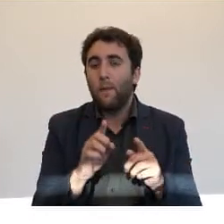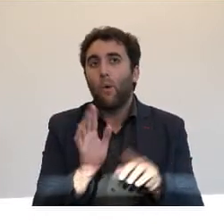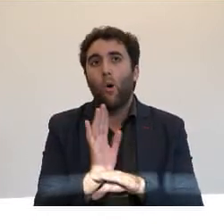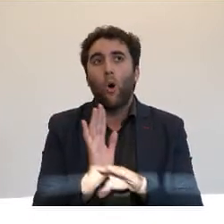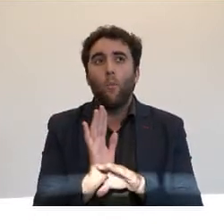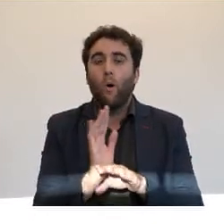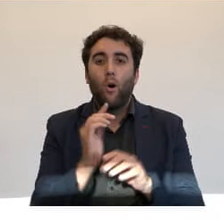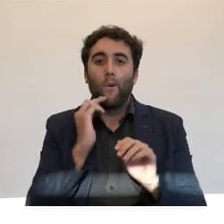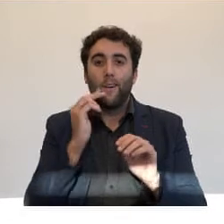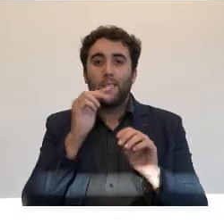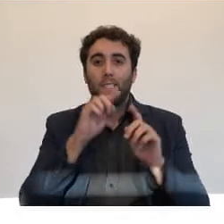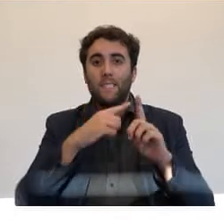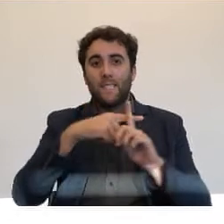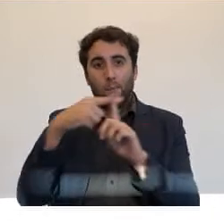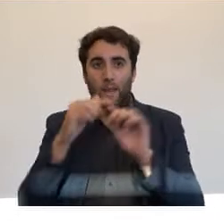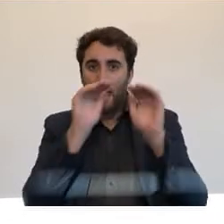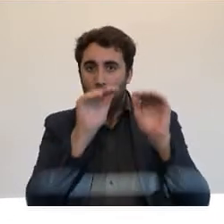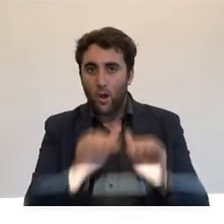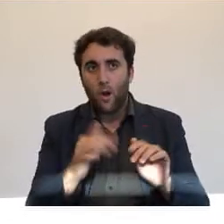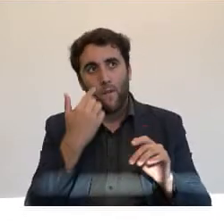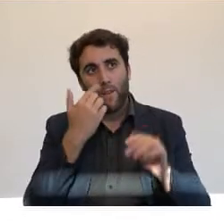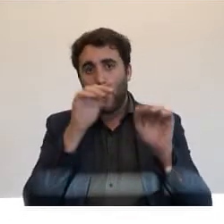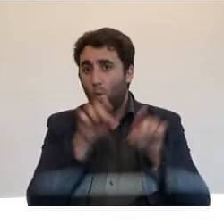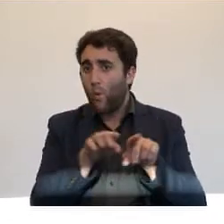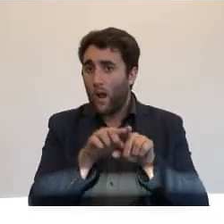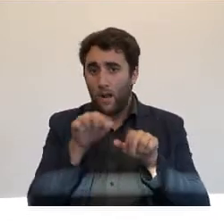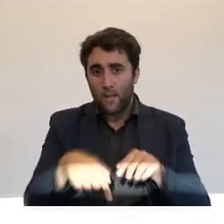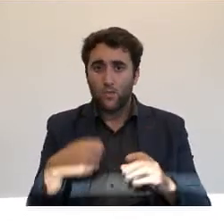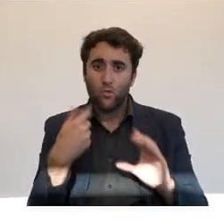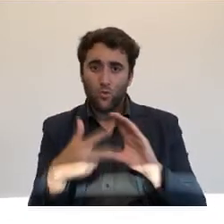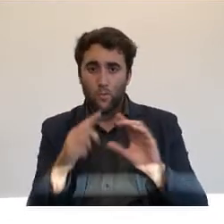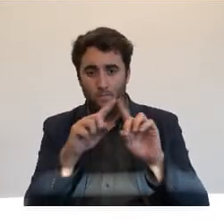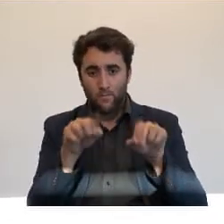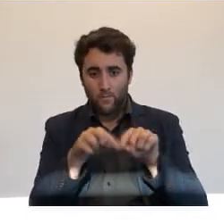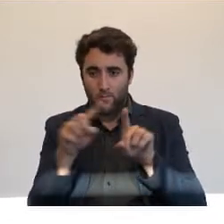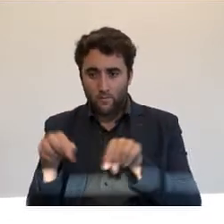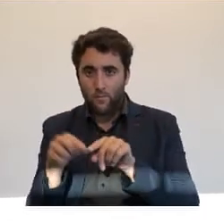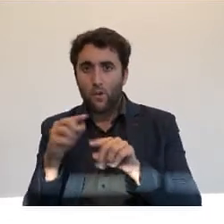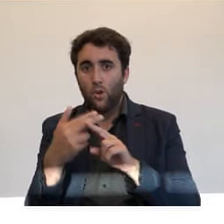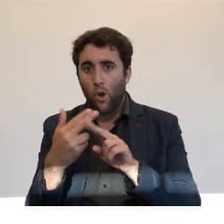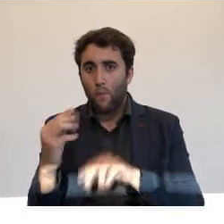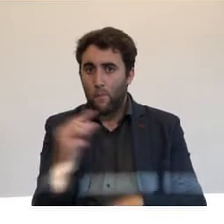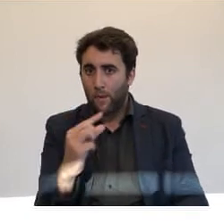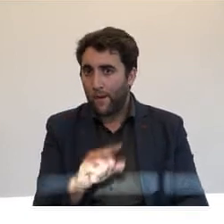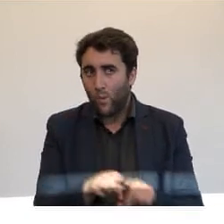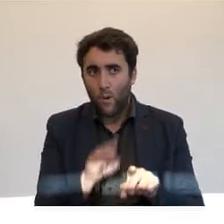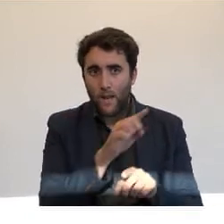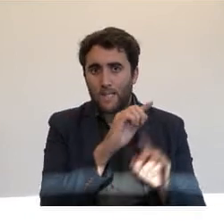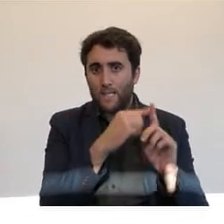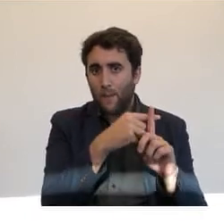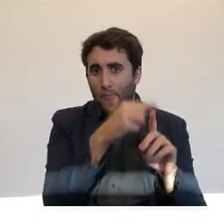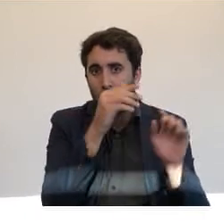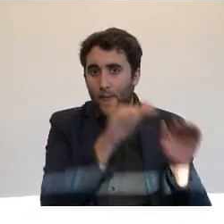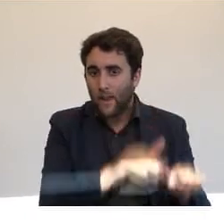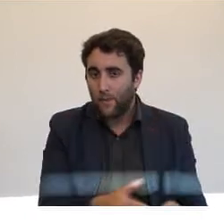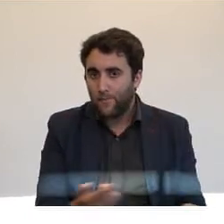nichos fúnebres de un camposanto. Y creo que aquí tenemos que empezar a reflexionar críticamente, a hacer un ejercicio